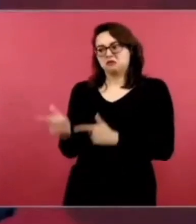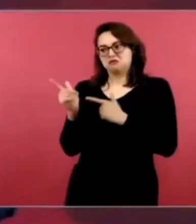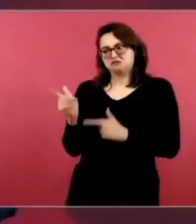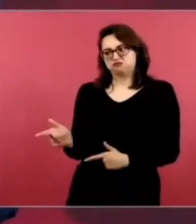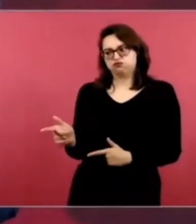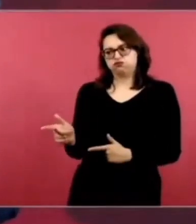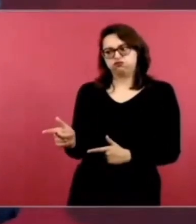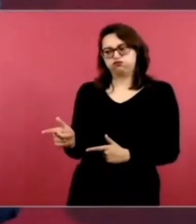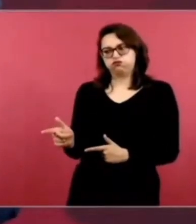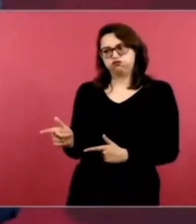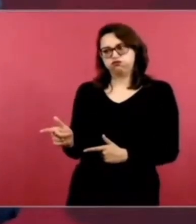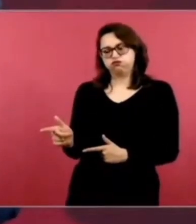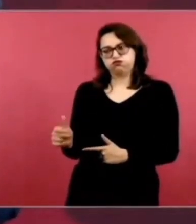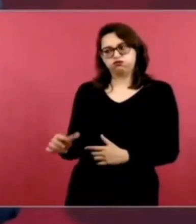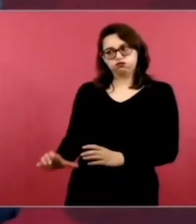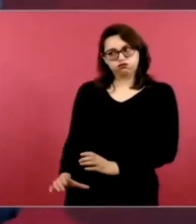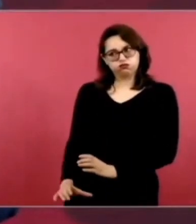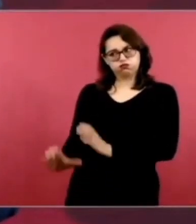cañones,